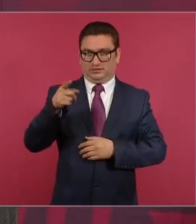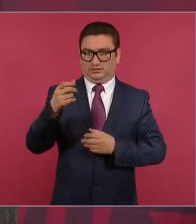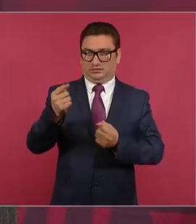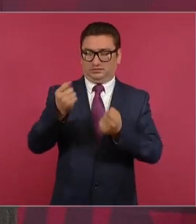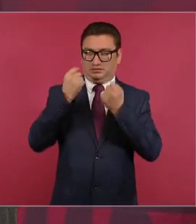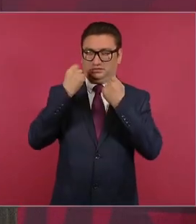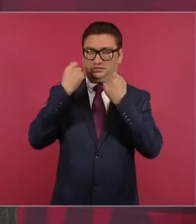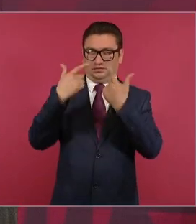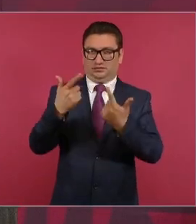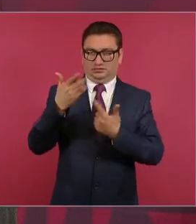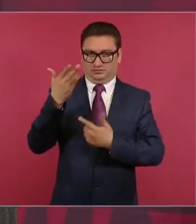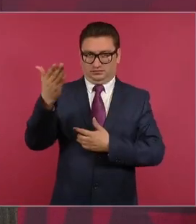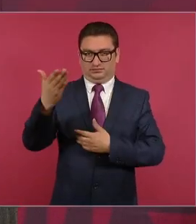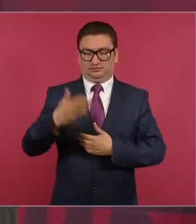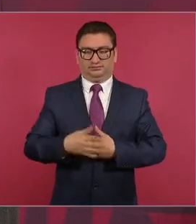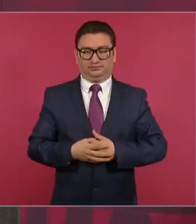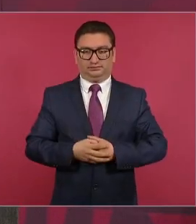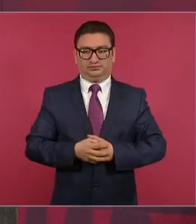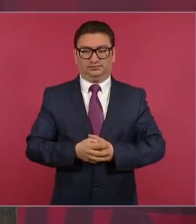nuestra patria,